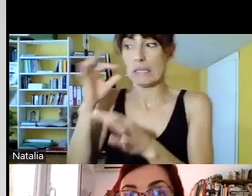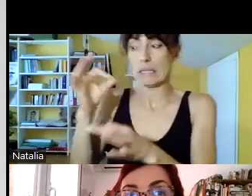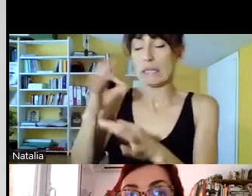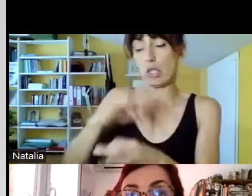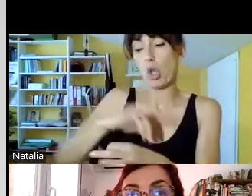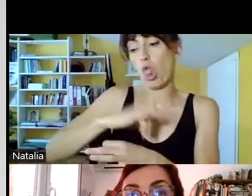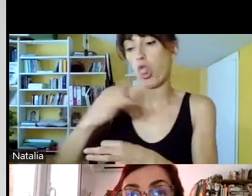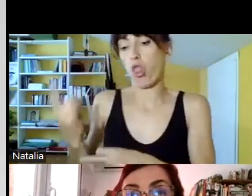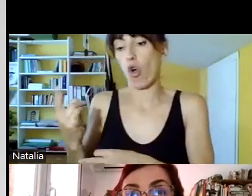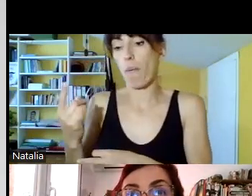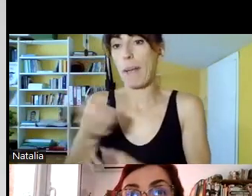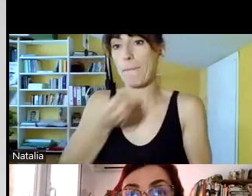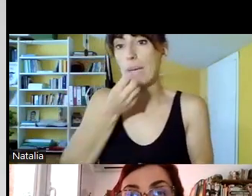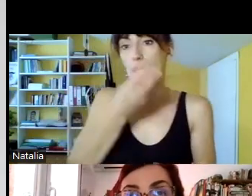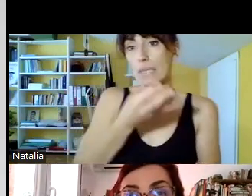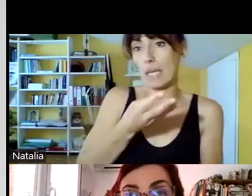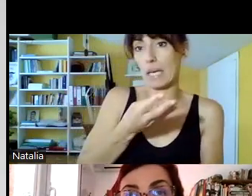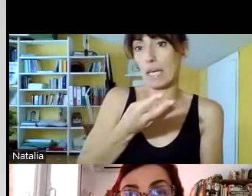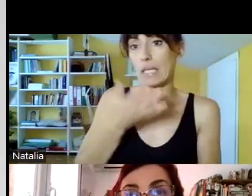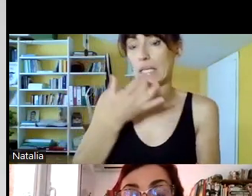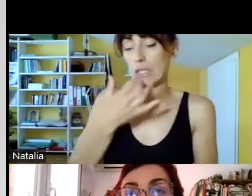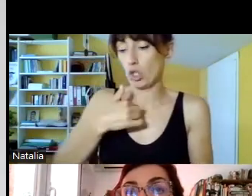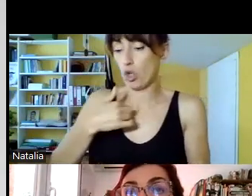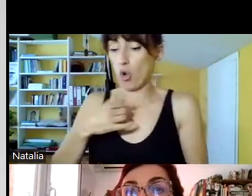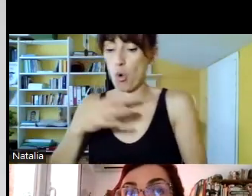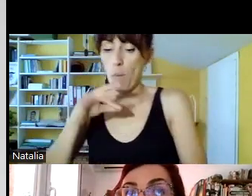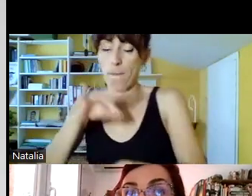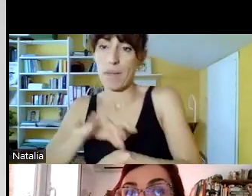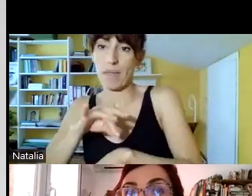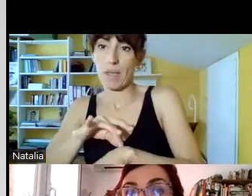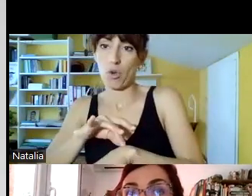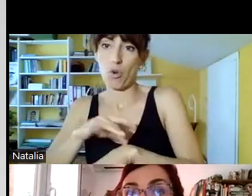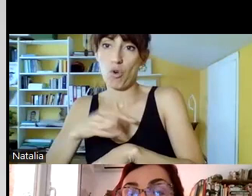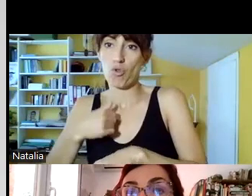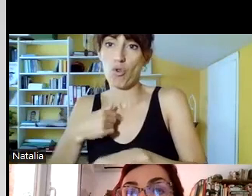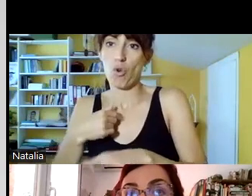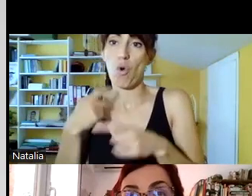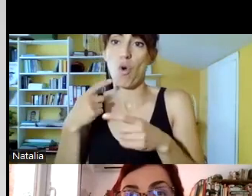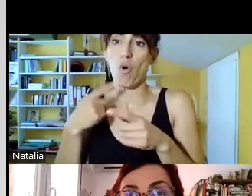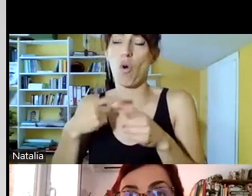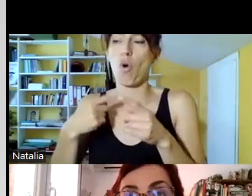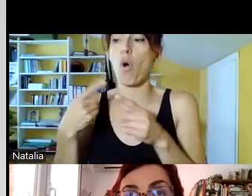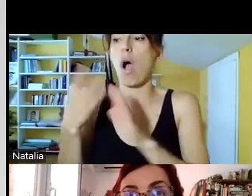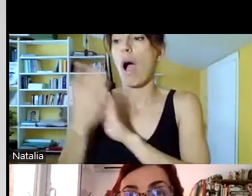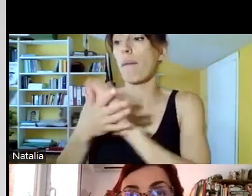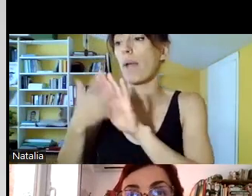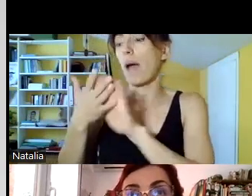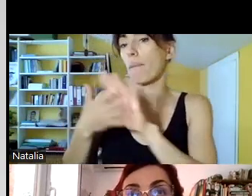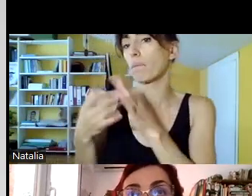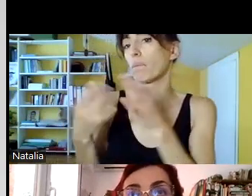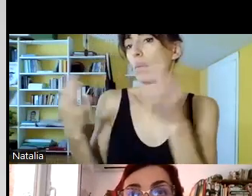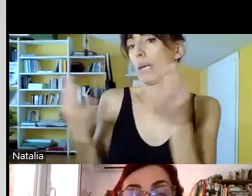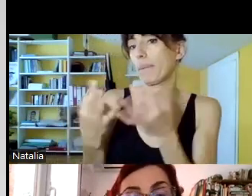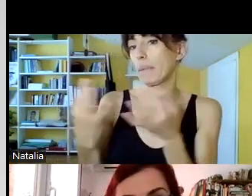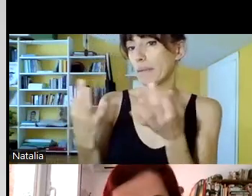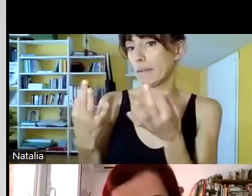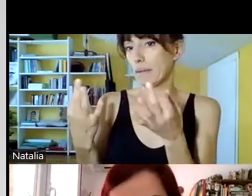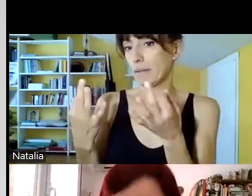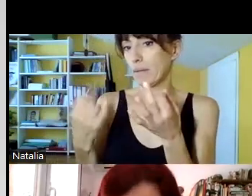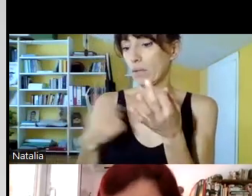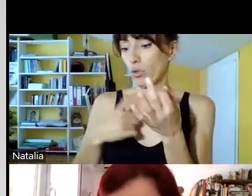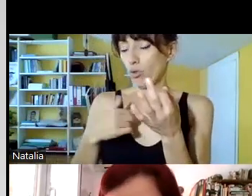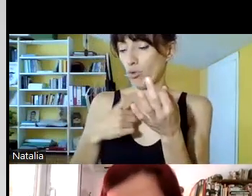mensaje de que si yo soy médica y yo te estoy dando citas para hablar de lo que te está pasando, yo